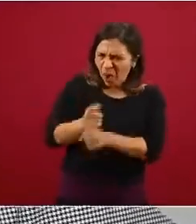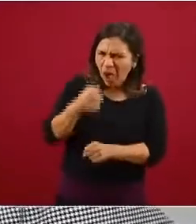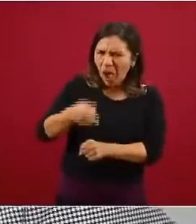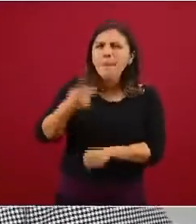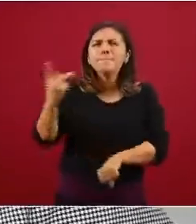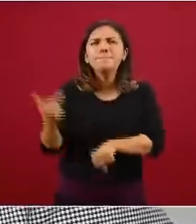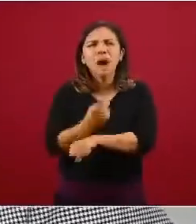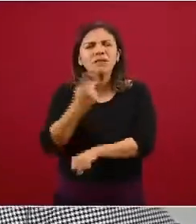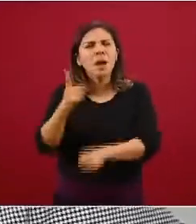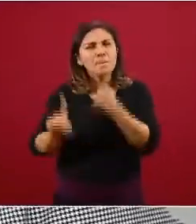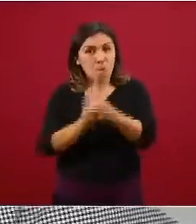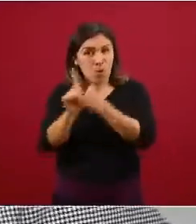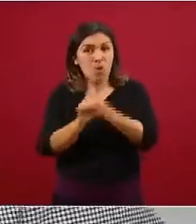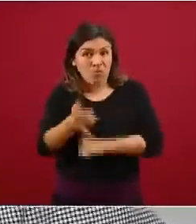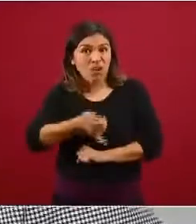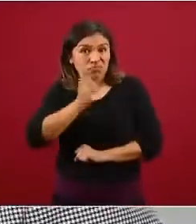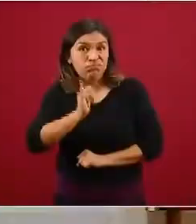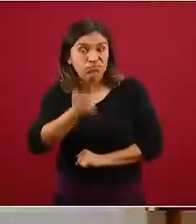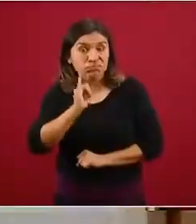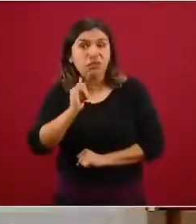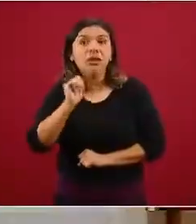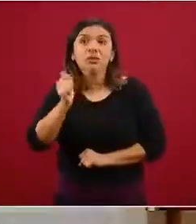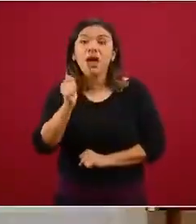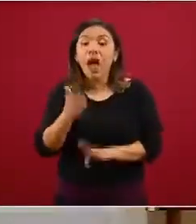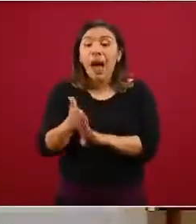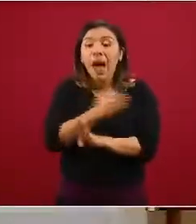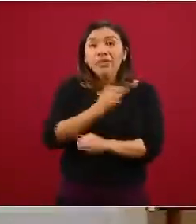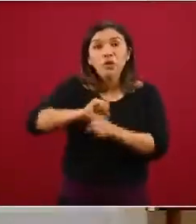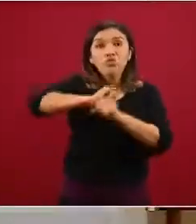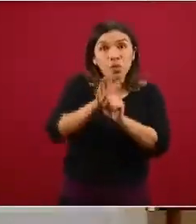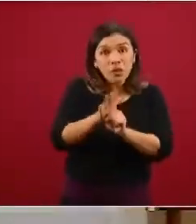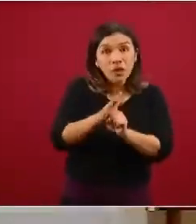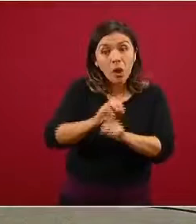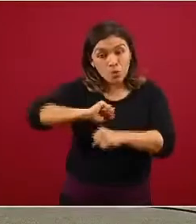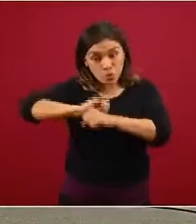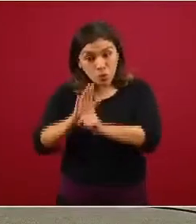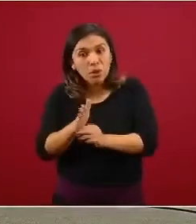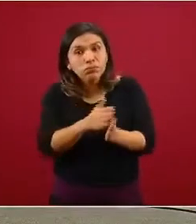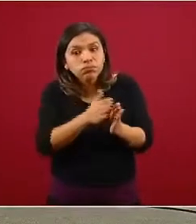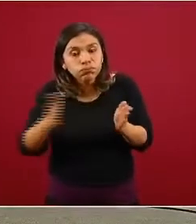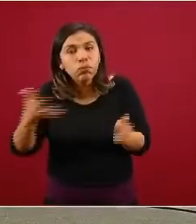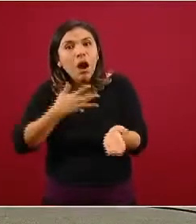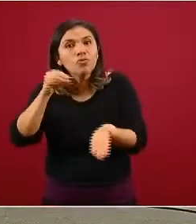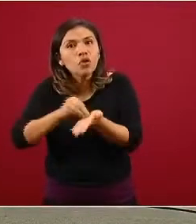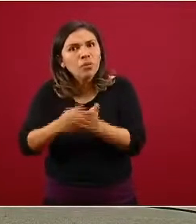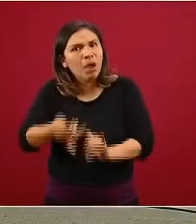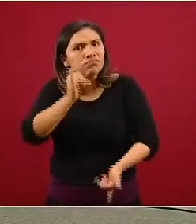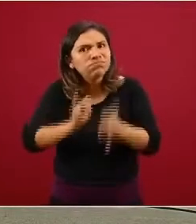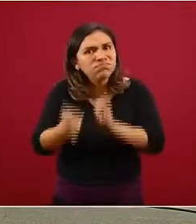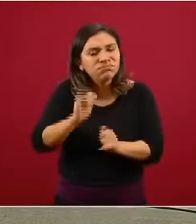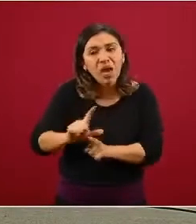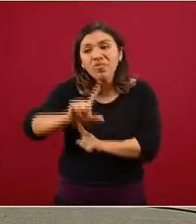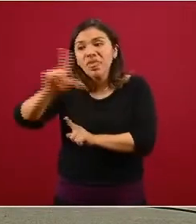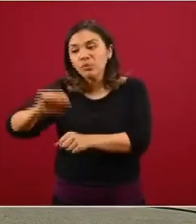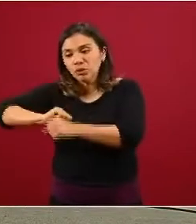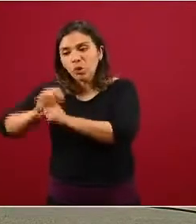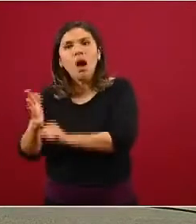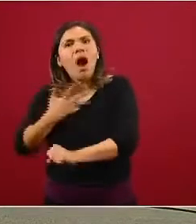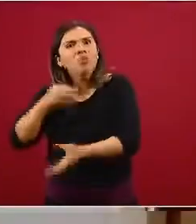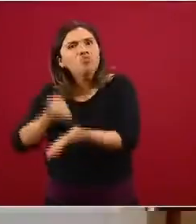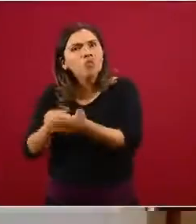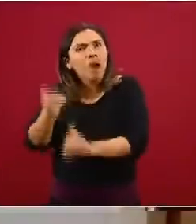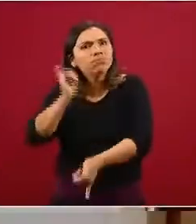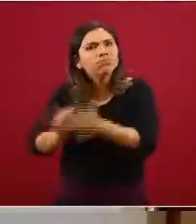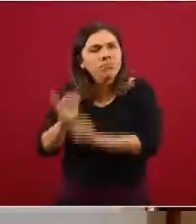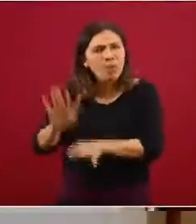sucede con el problema del alcohol, que precede al COVID, está durante el COVID y estará después del COVID, porque